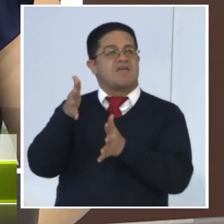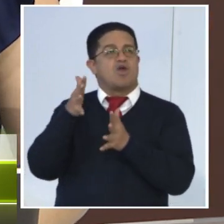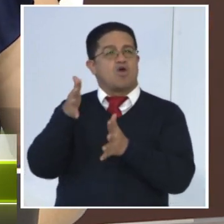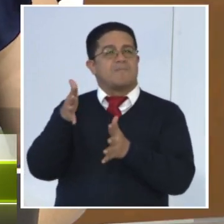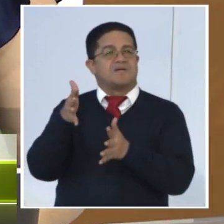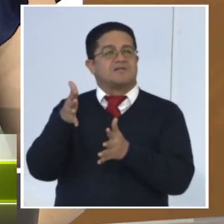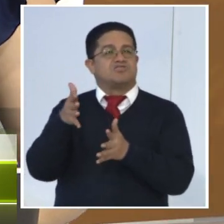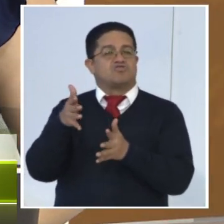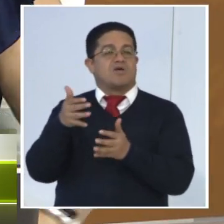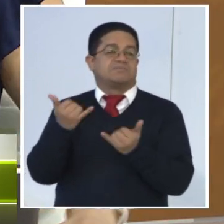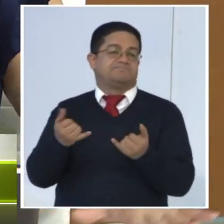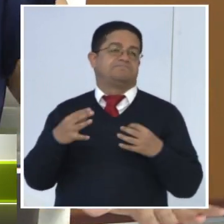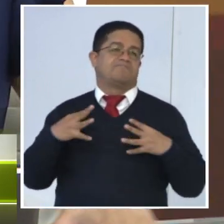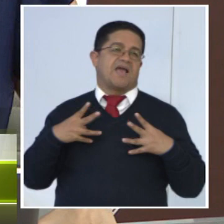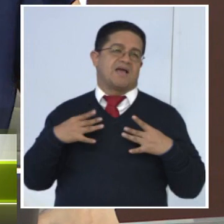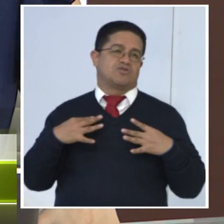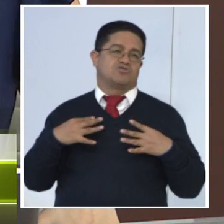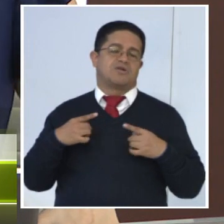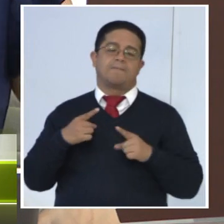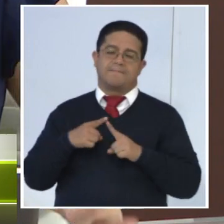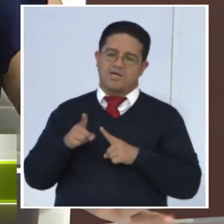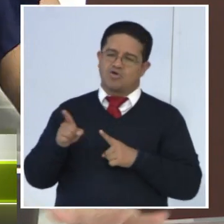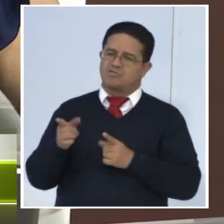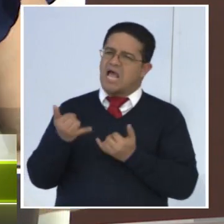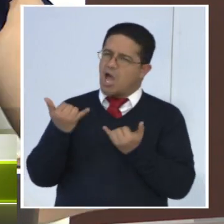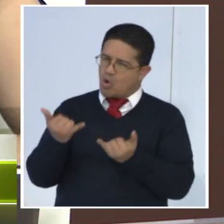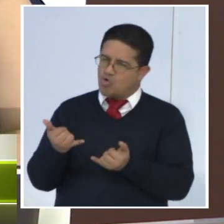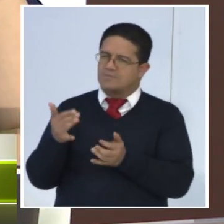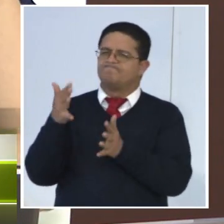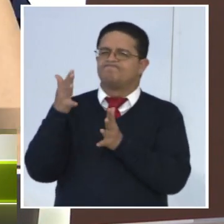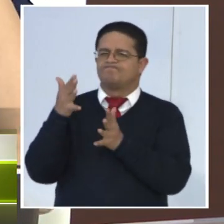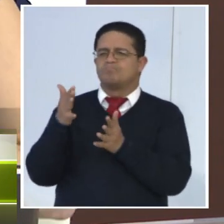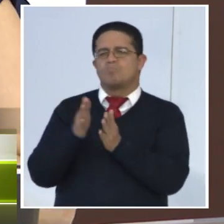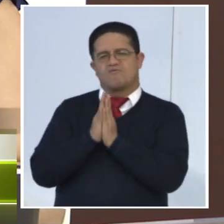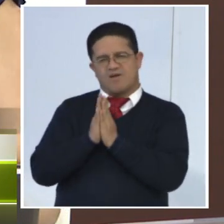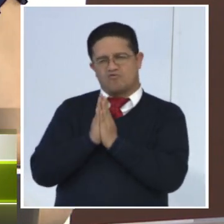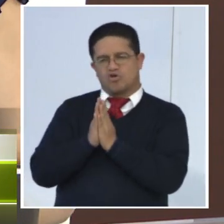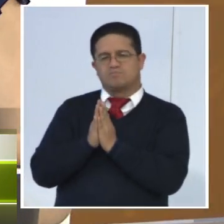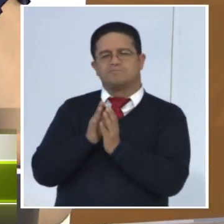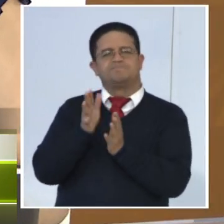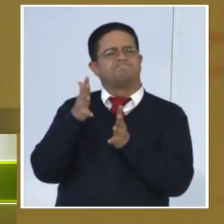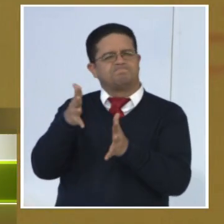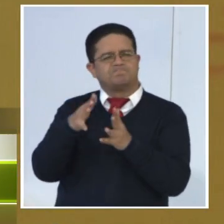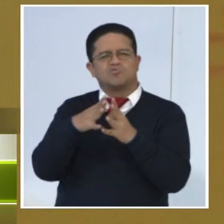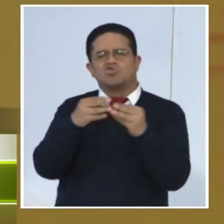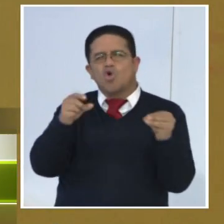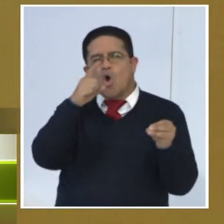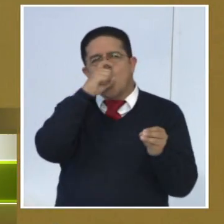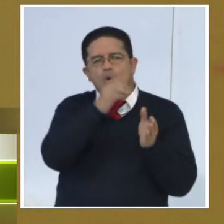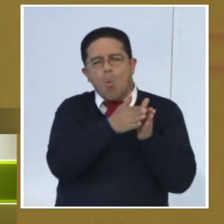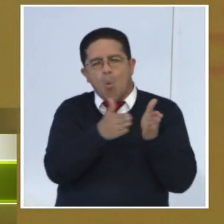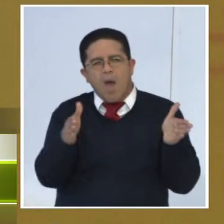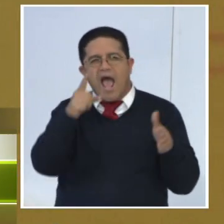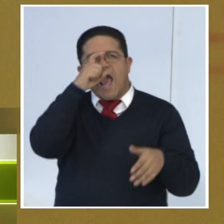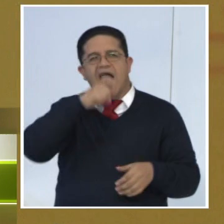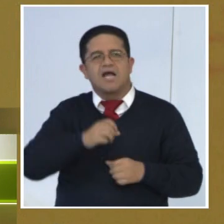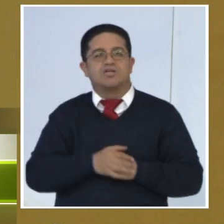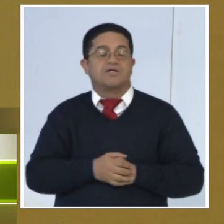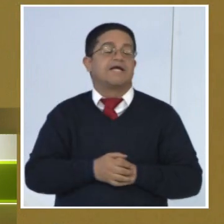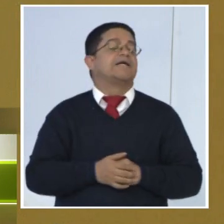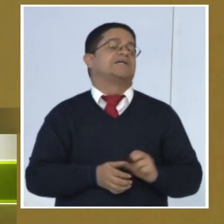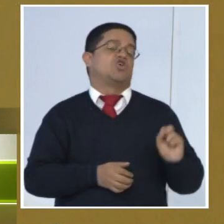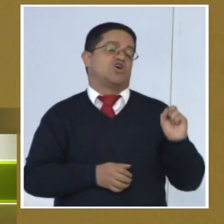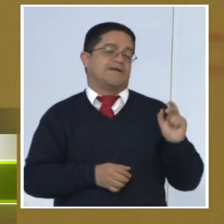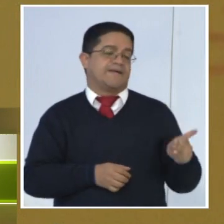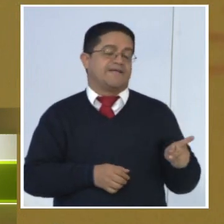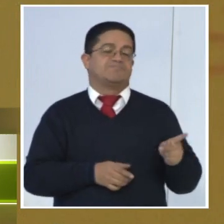durante vacaciones. Pero vamos a dar recomendaciones esenciales que nos sirvan para todo el año. Ok. Dentro de las